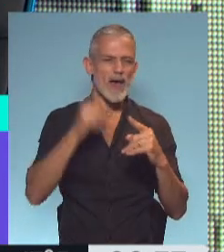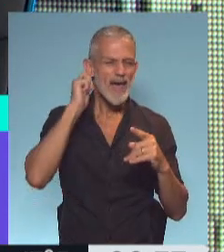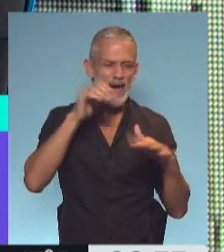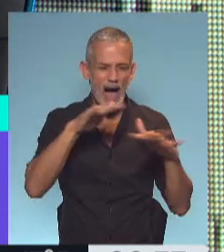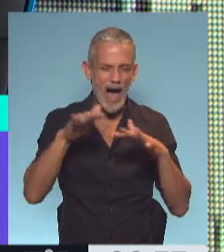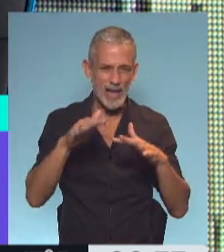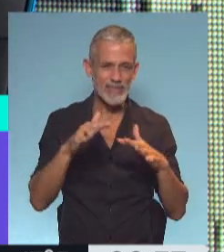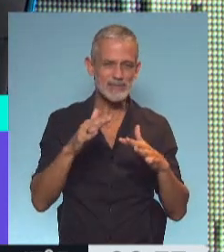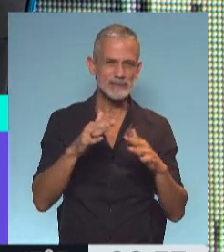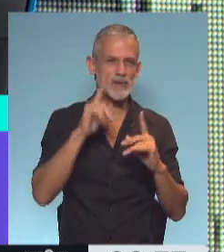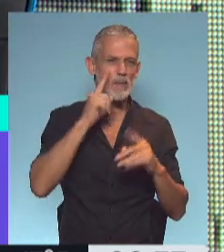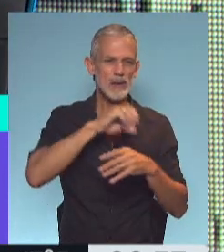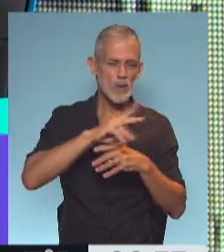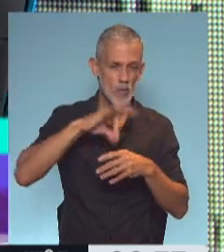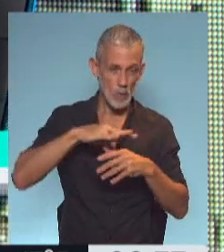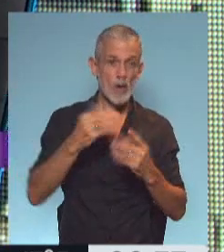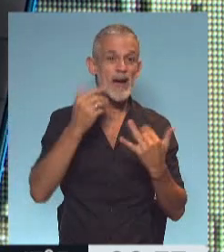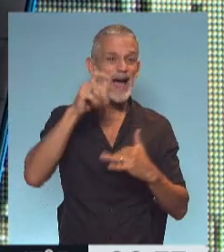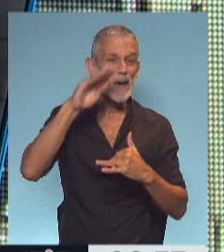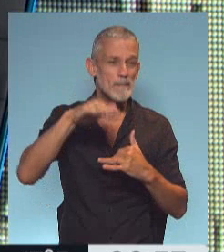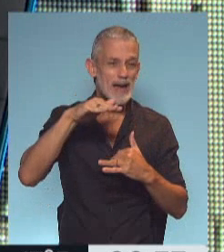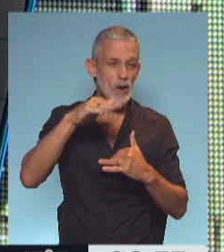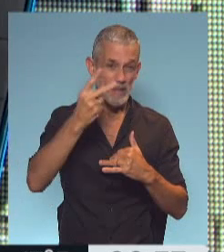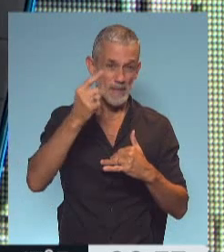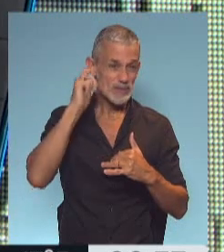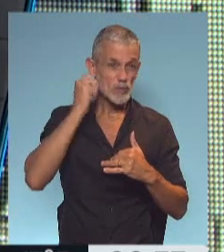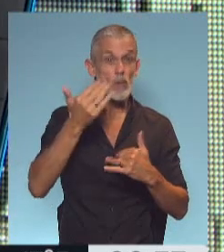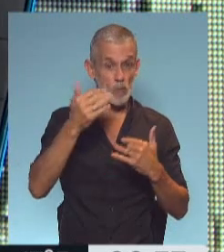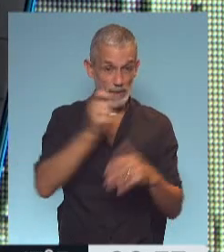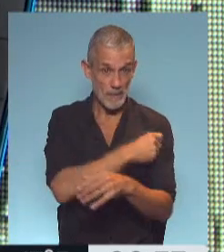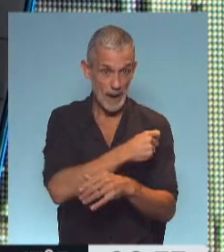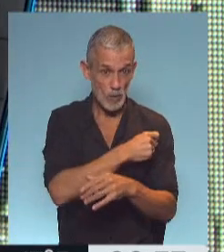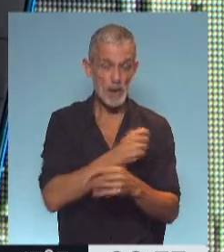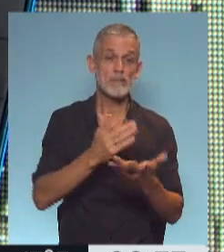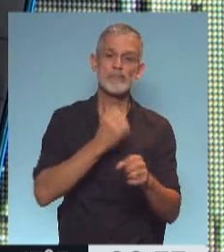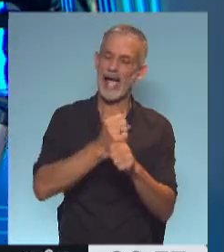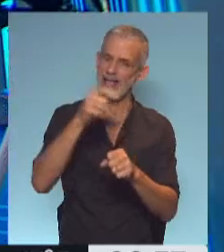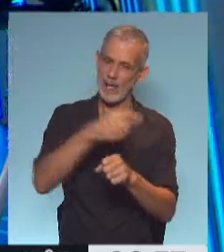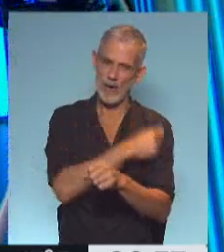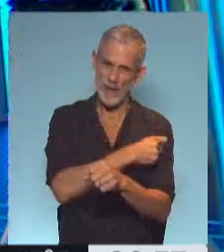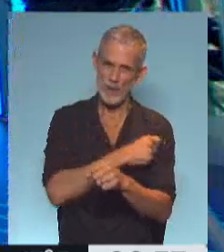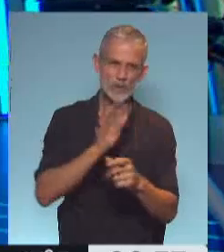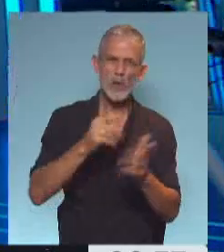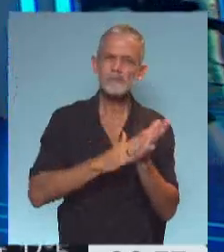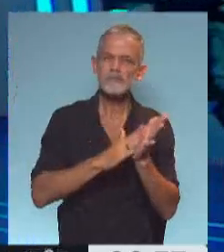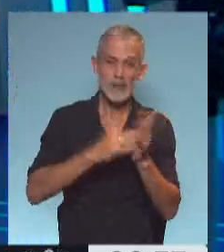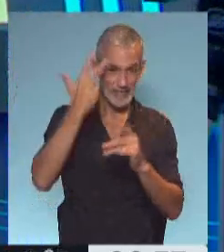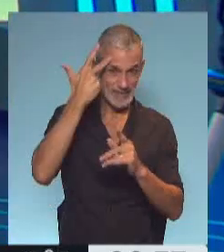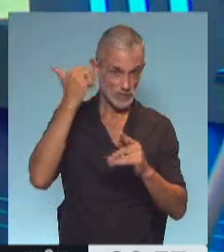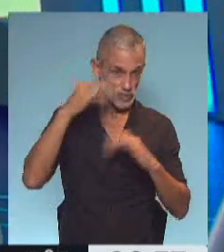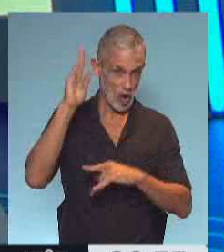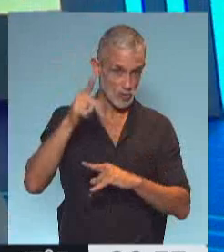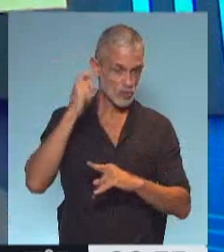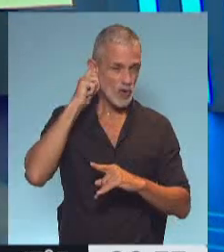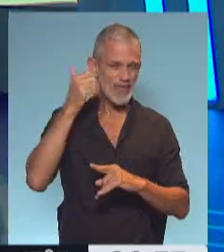se pueda vacunar a gente de menores de edad, es decir, a menores de 21 años, por ejemplo? Hasta ahora las vacunas todas fueron testeadas 18 para arriba y